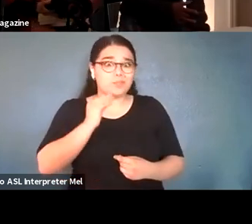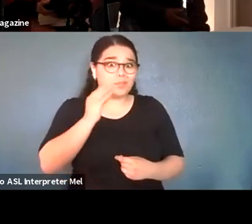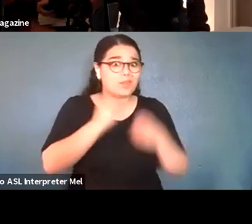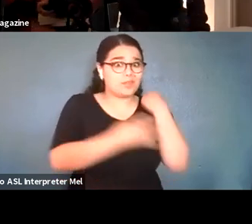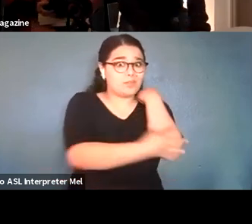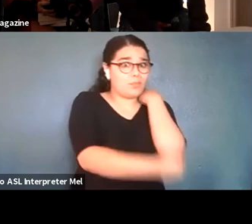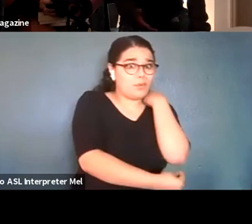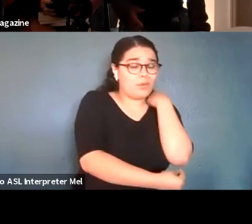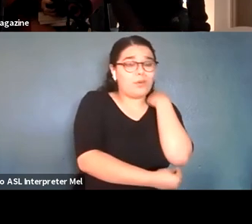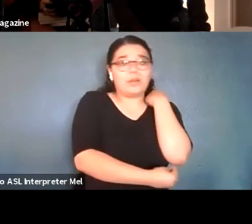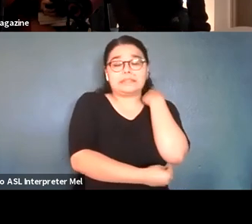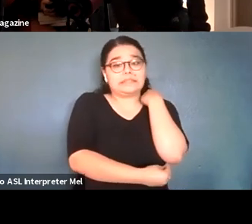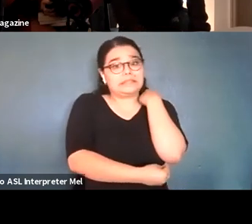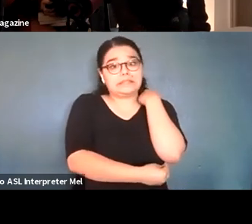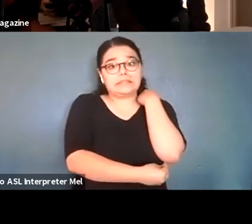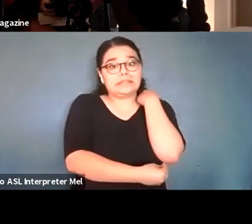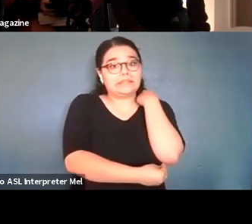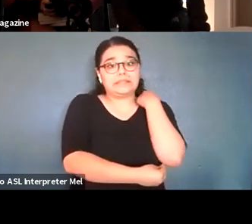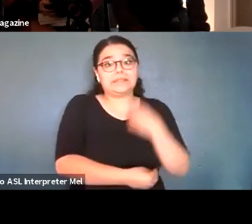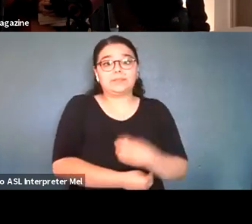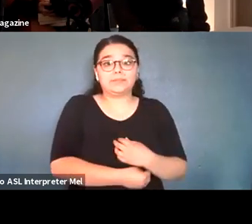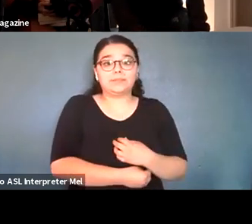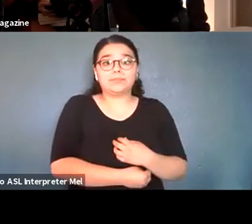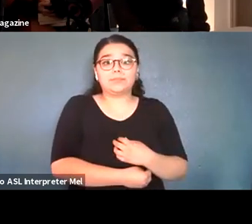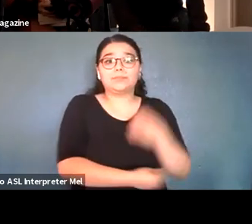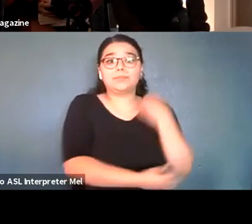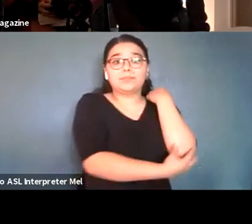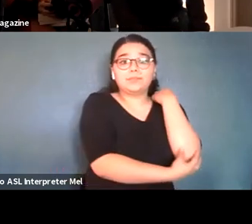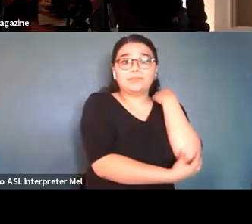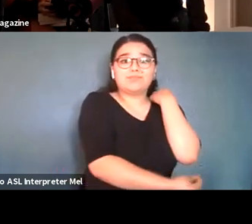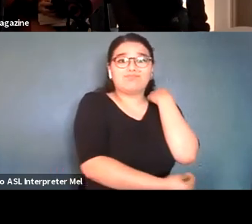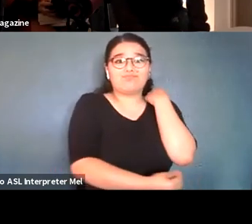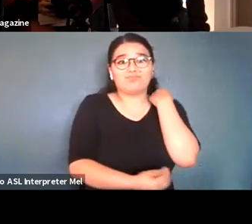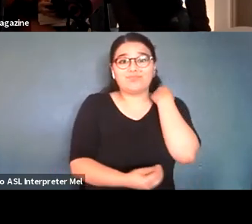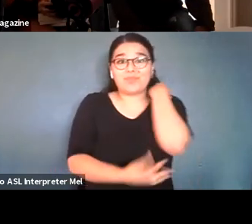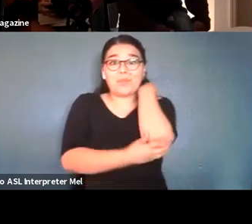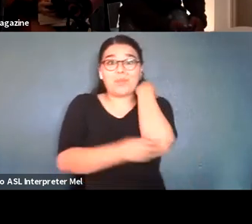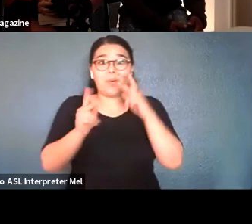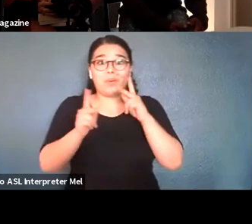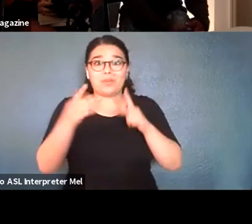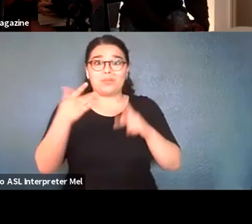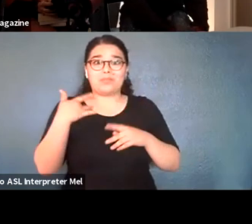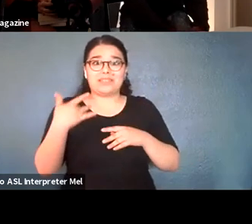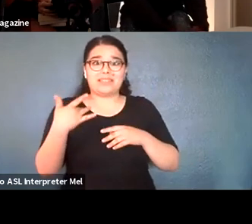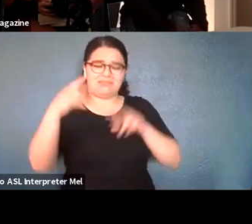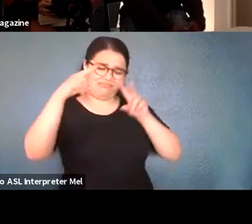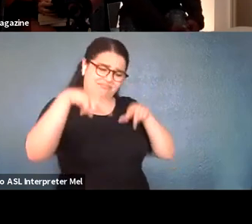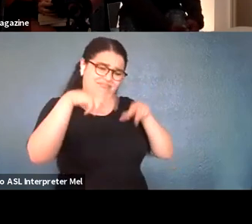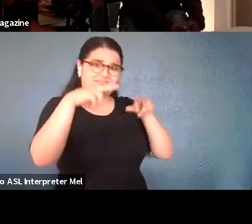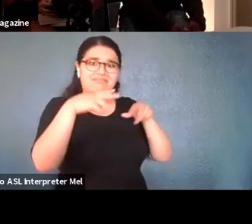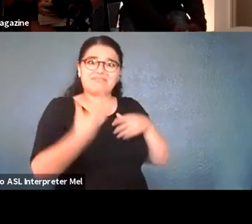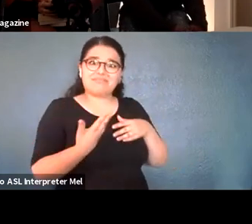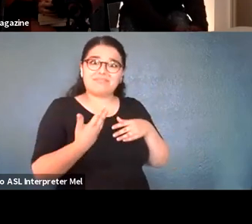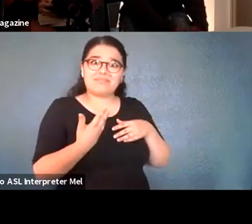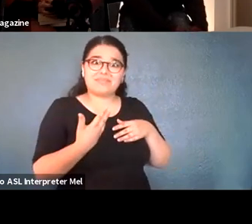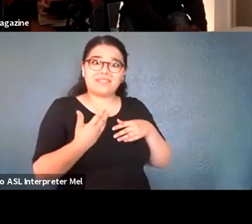señalan, nos maltratan, y aparte de todo eso, tenemos que lidiar